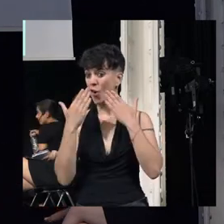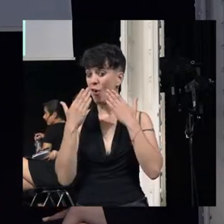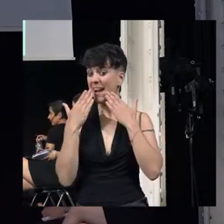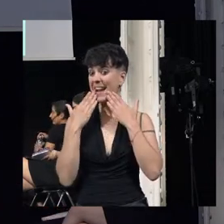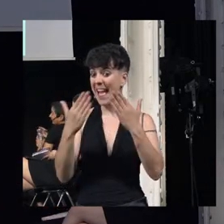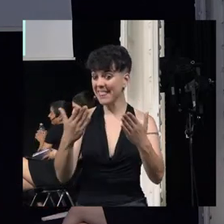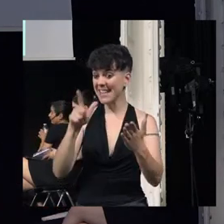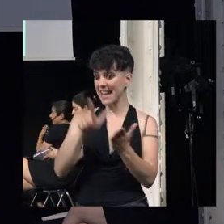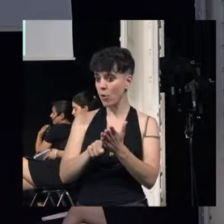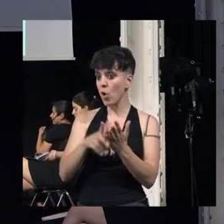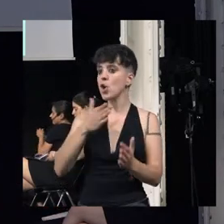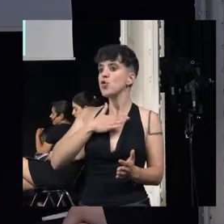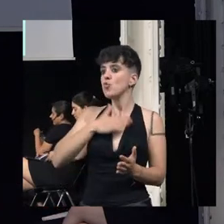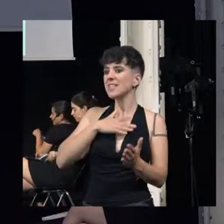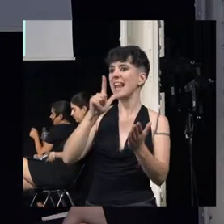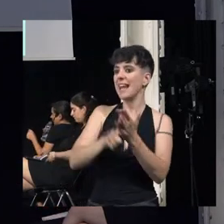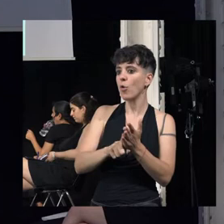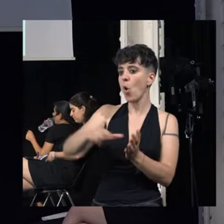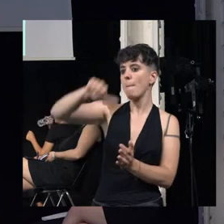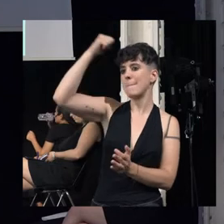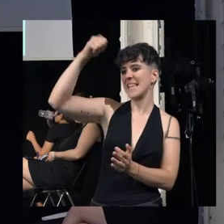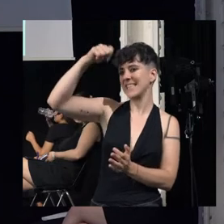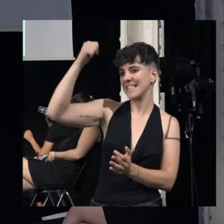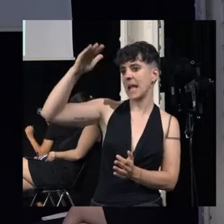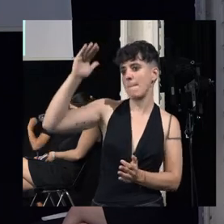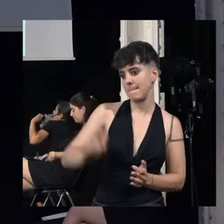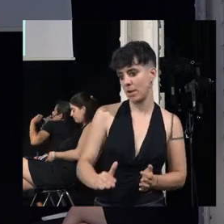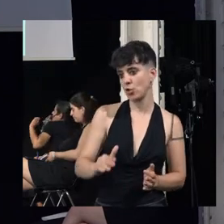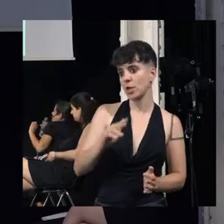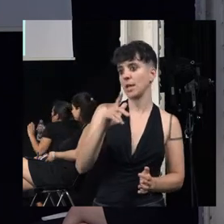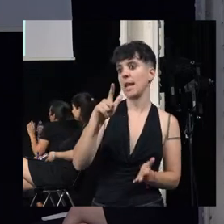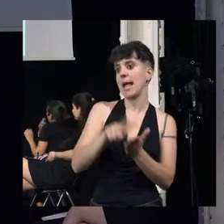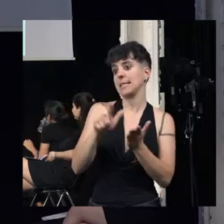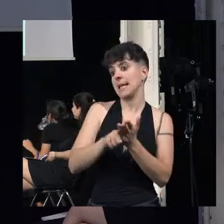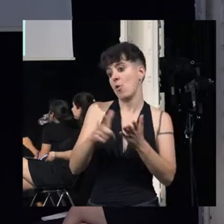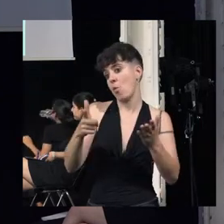menos sexista y menos machista que las lenguas latinas. Bien, dejémoslo ahí.